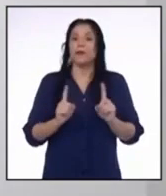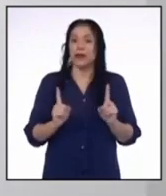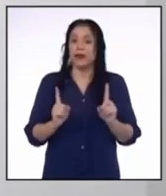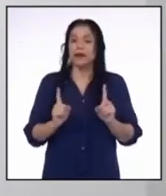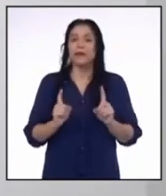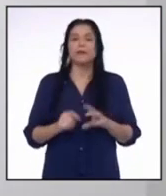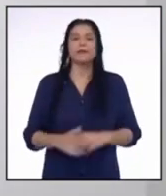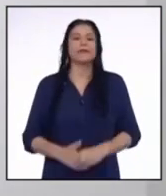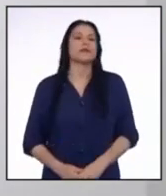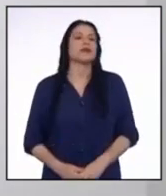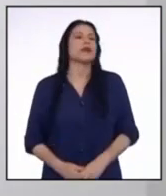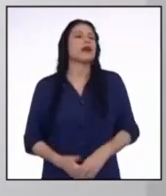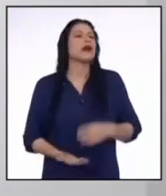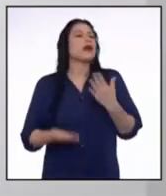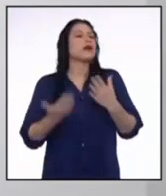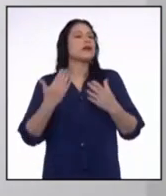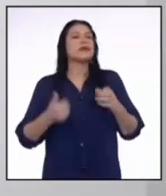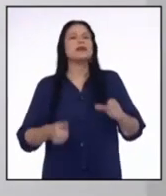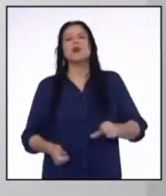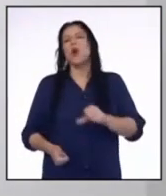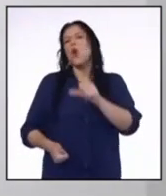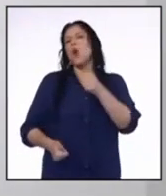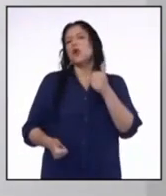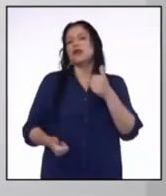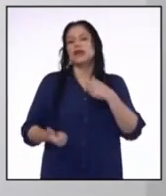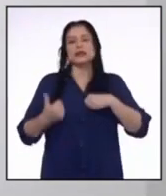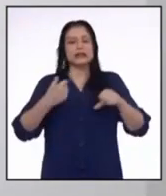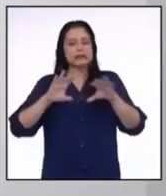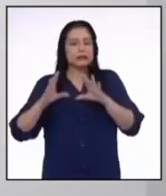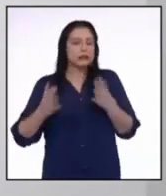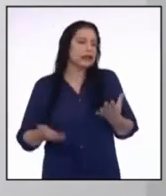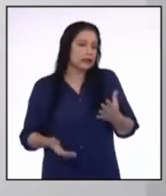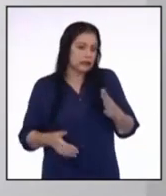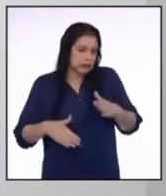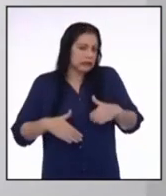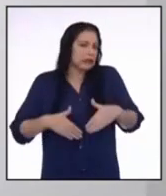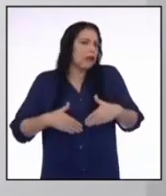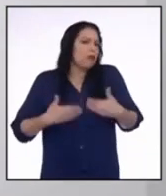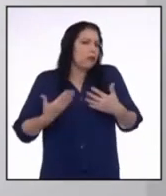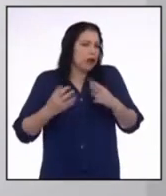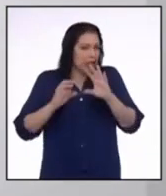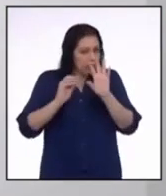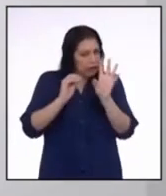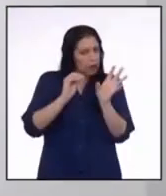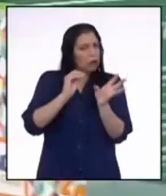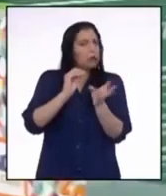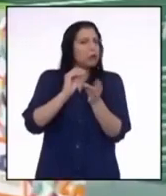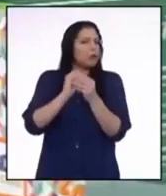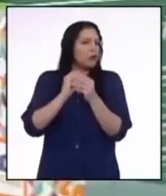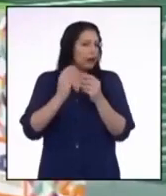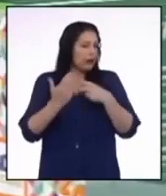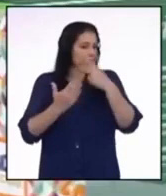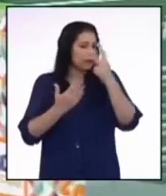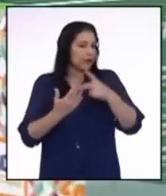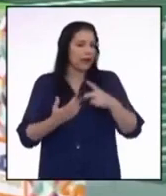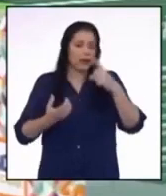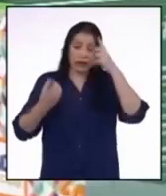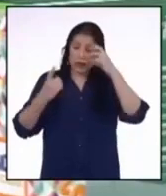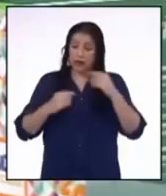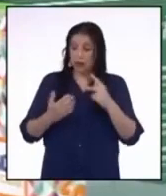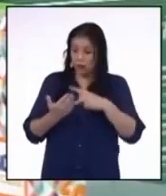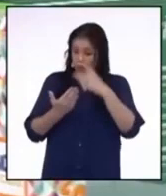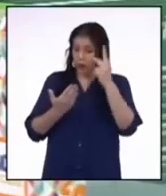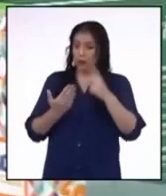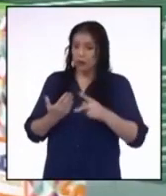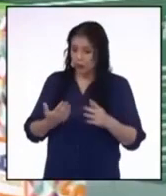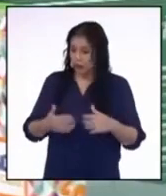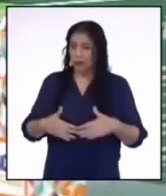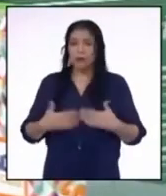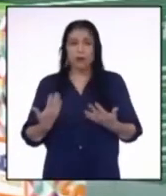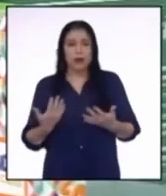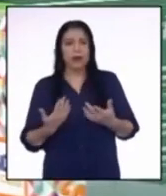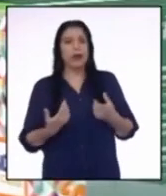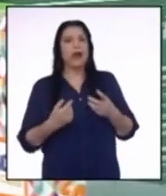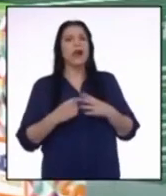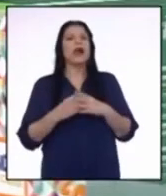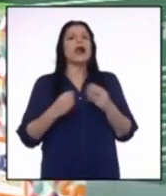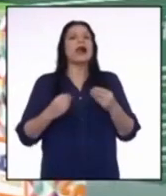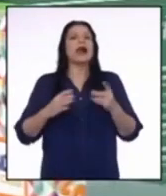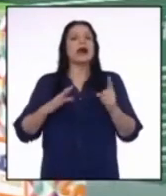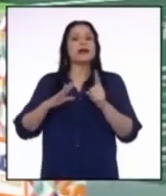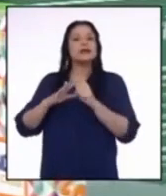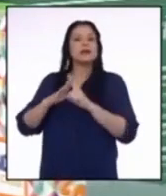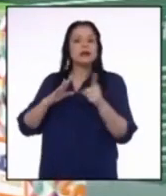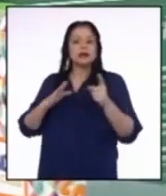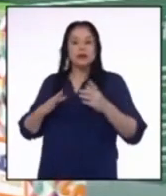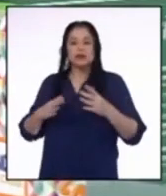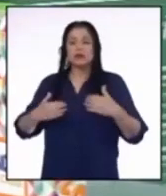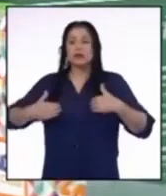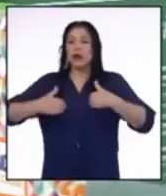embargo, ¿qué otras actividades creen que se pueden incorporar? Creo que nuestro plan también puede contemplar la evacuación de